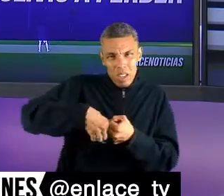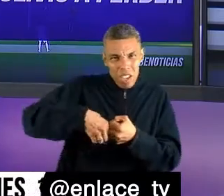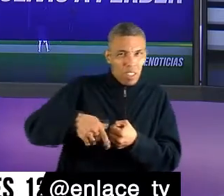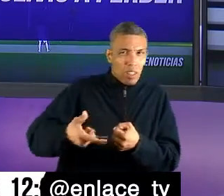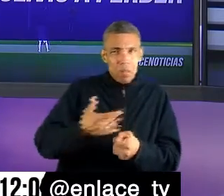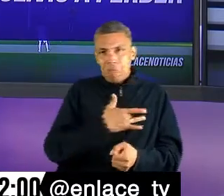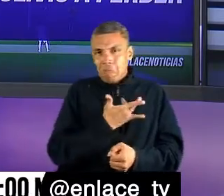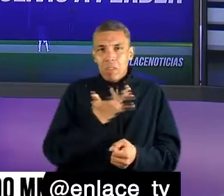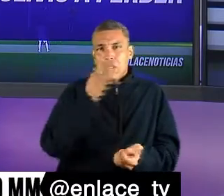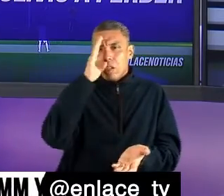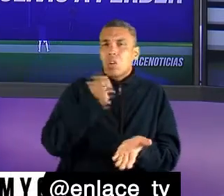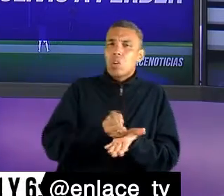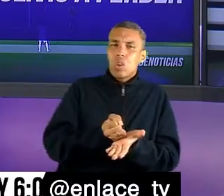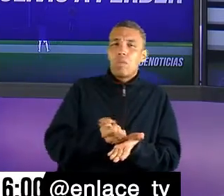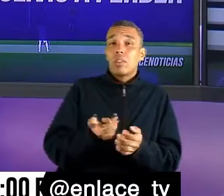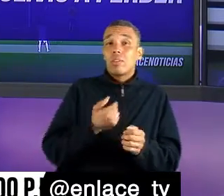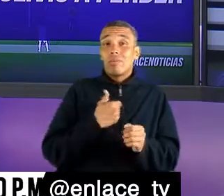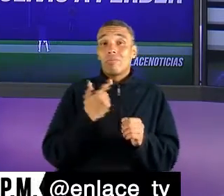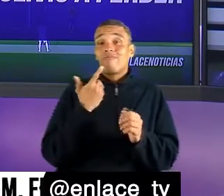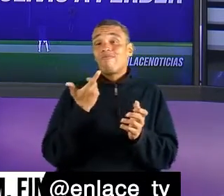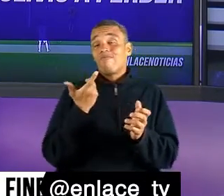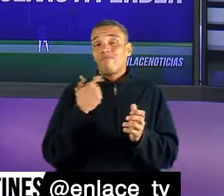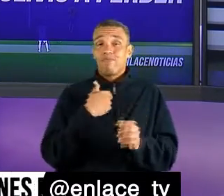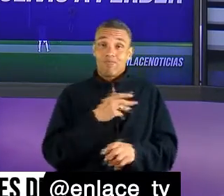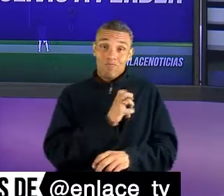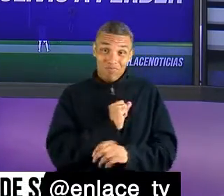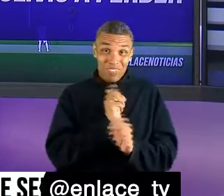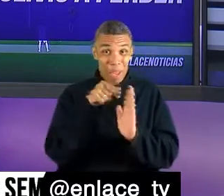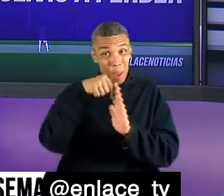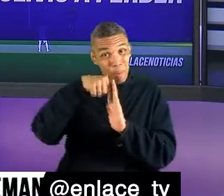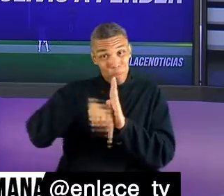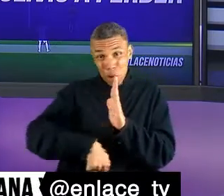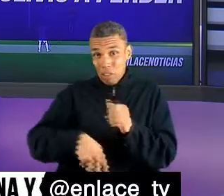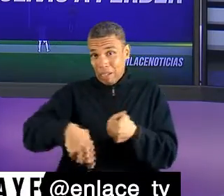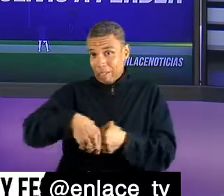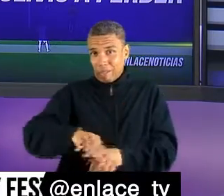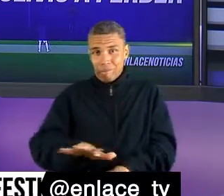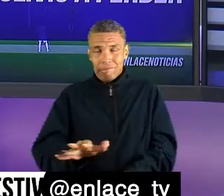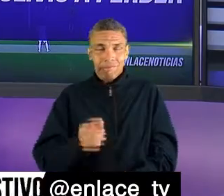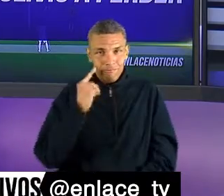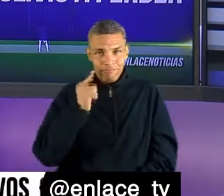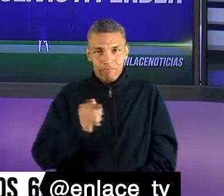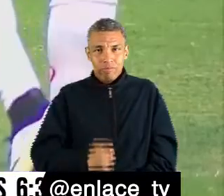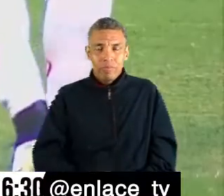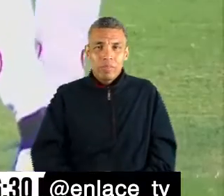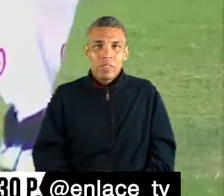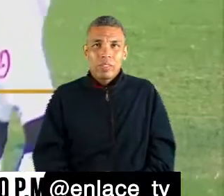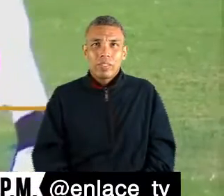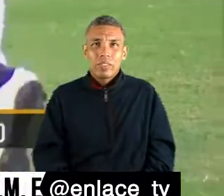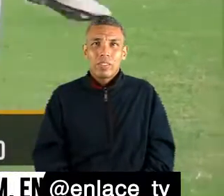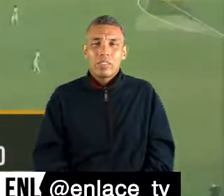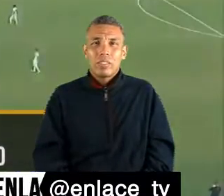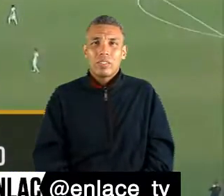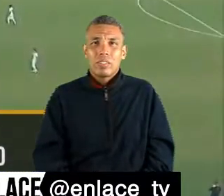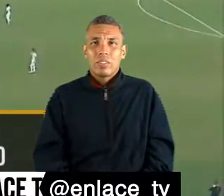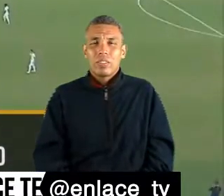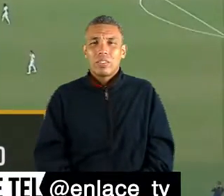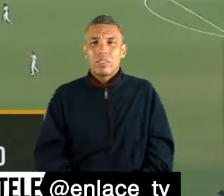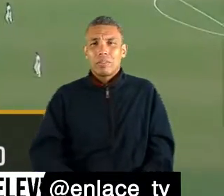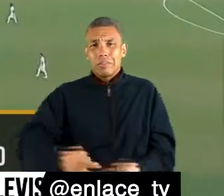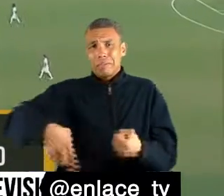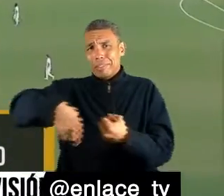que deja último en la tabla de posiciones a la Alianza Petrolera en la Liga Águila. En un partido para olvidar,